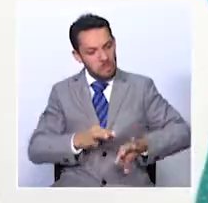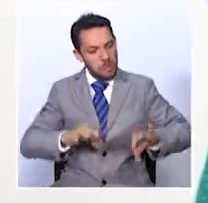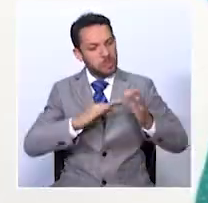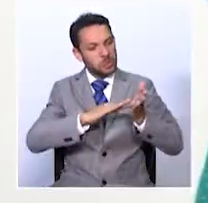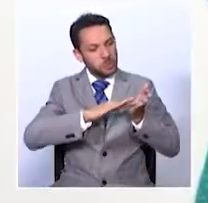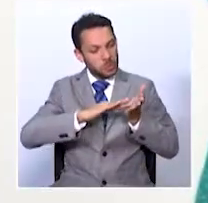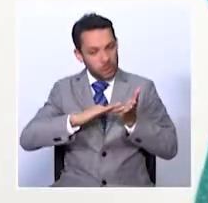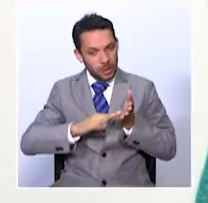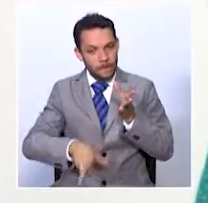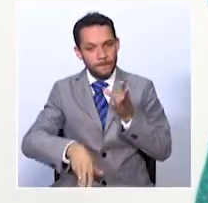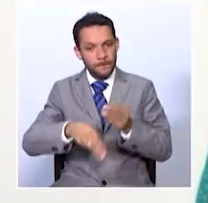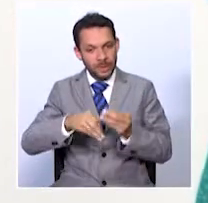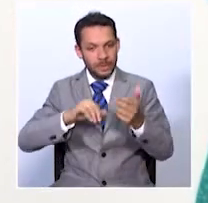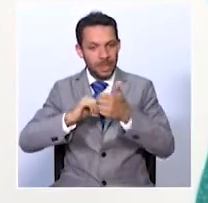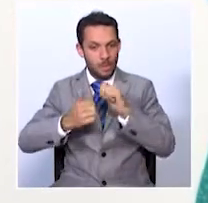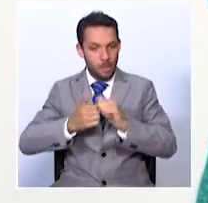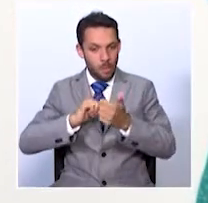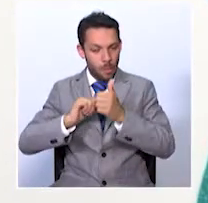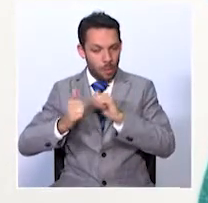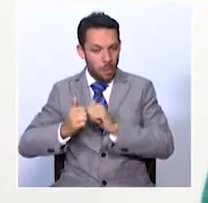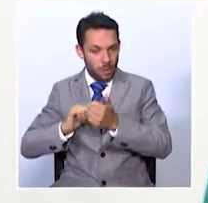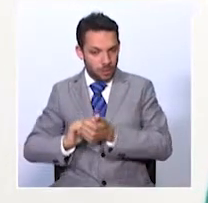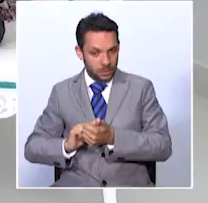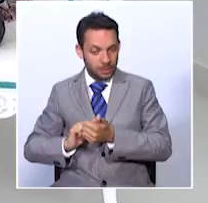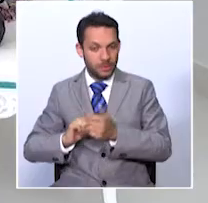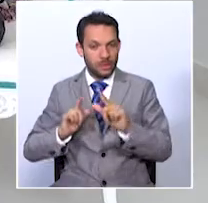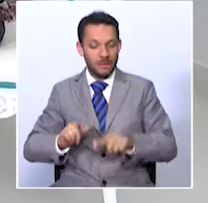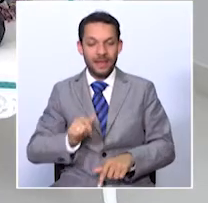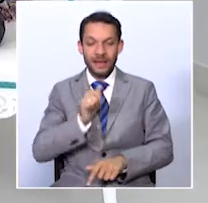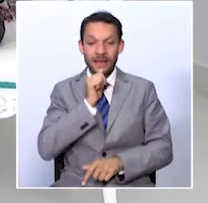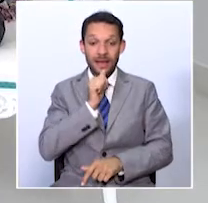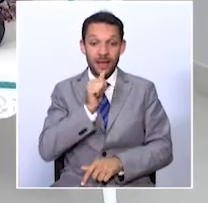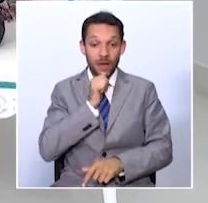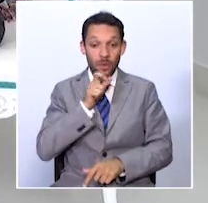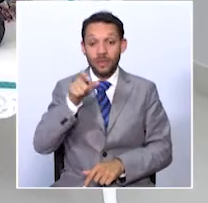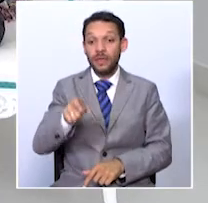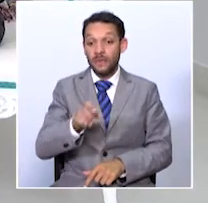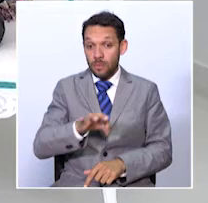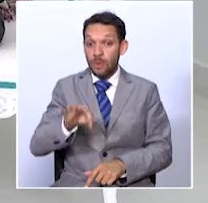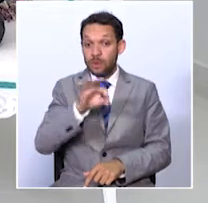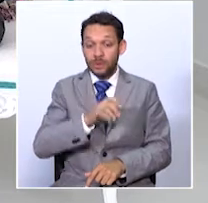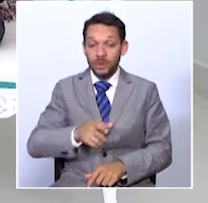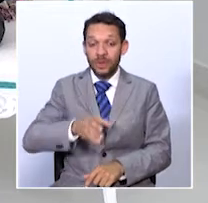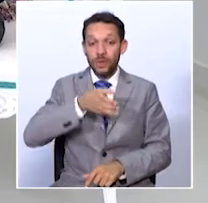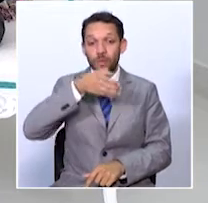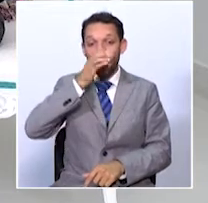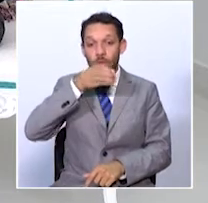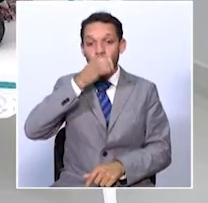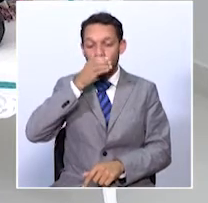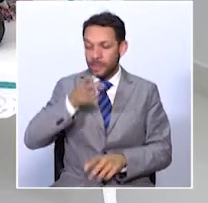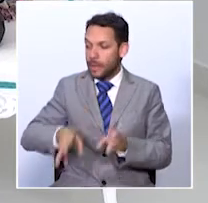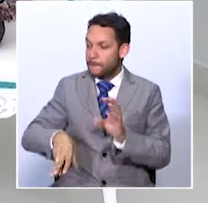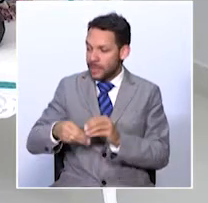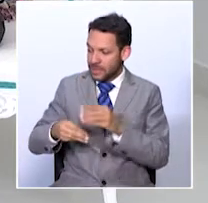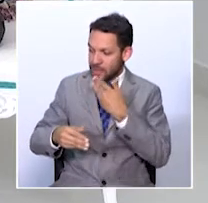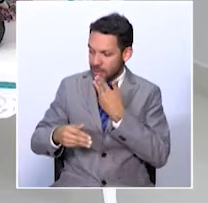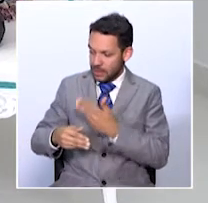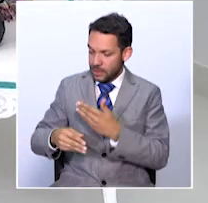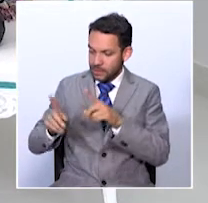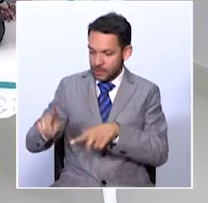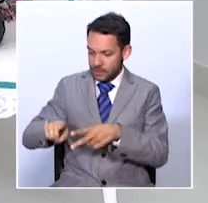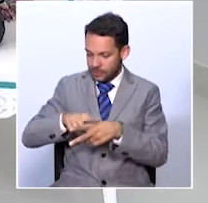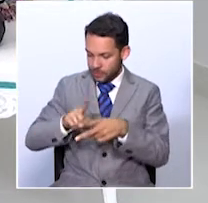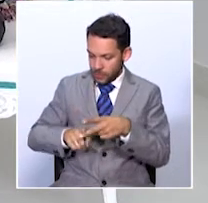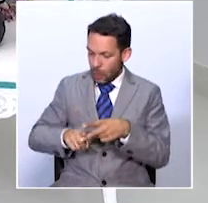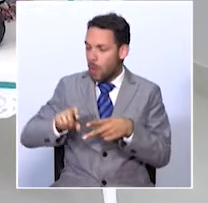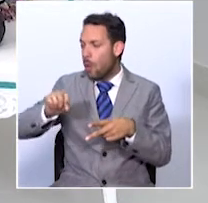ejercicio también. Y la hidratación. Eso. La hidratación. Muchas gracias, doctora. Otra pregunta que nuestros pacientes hacen